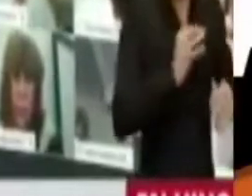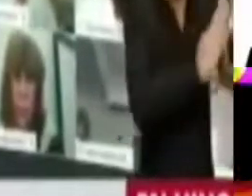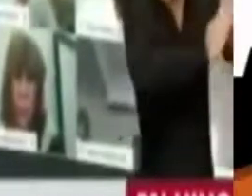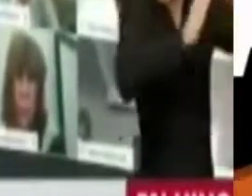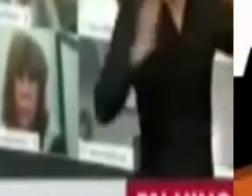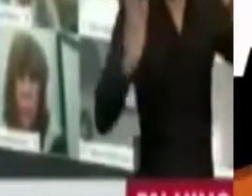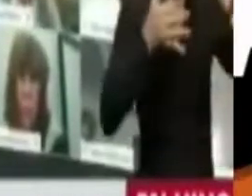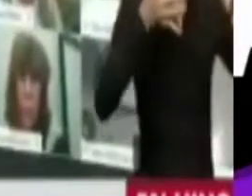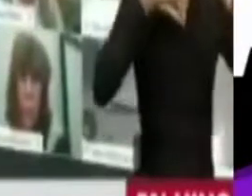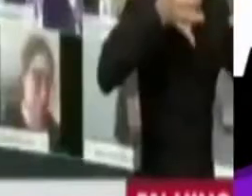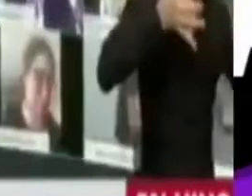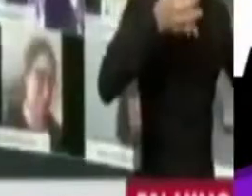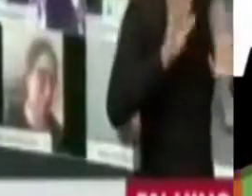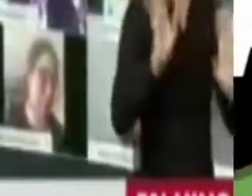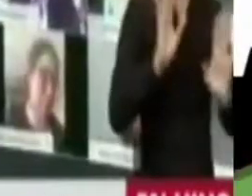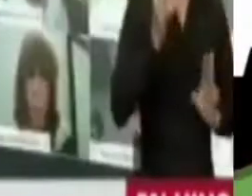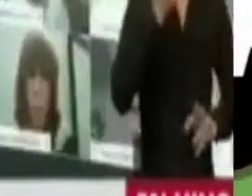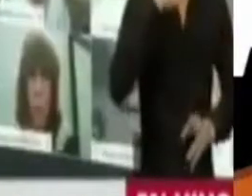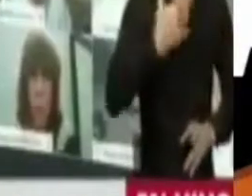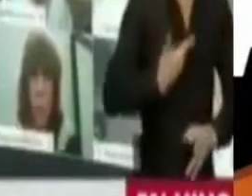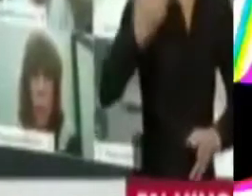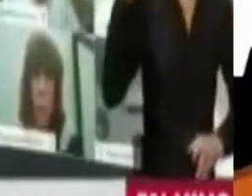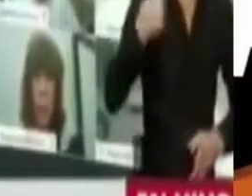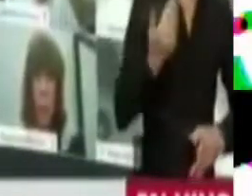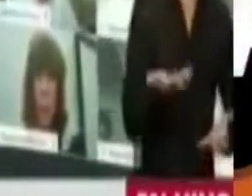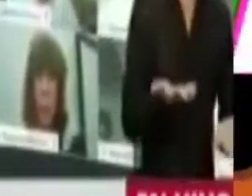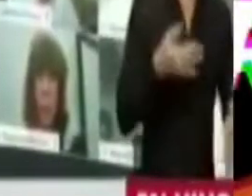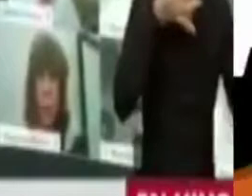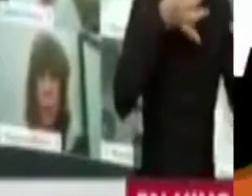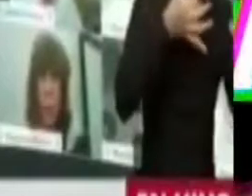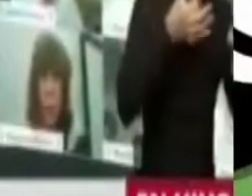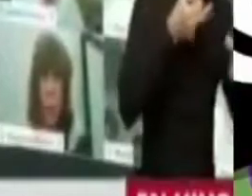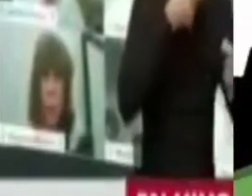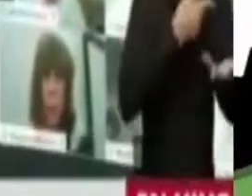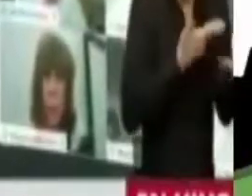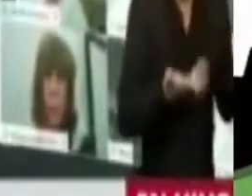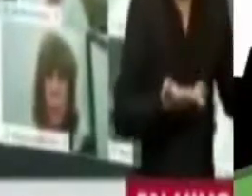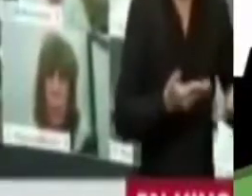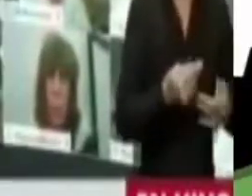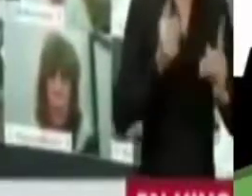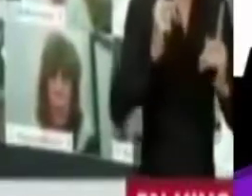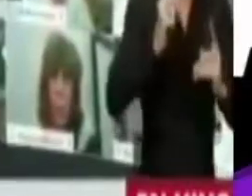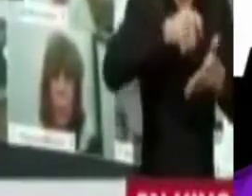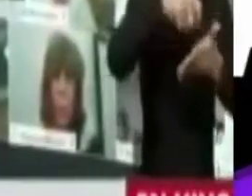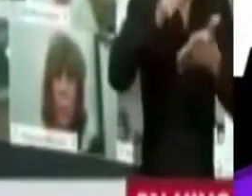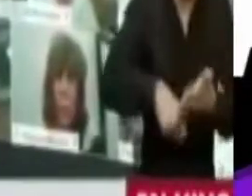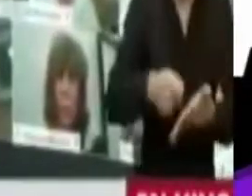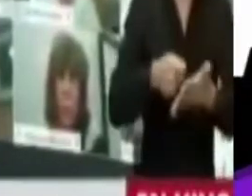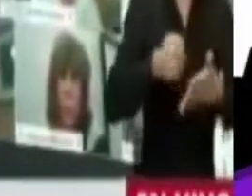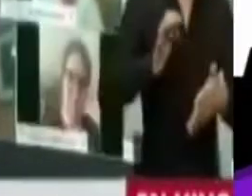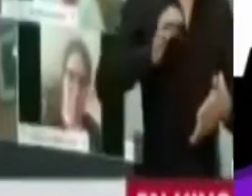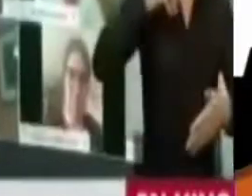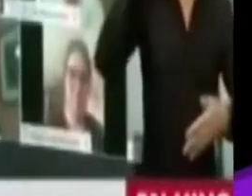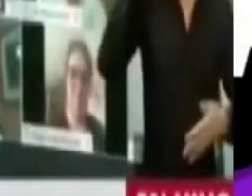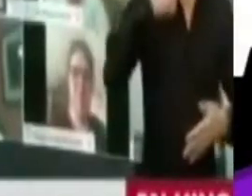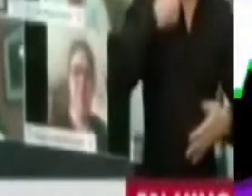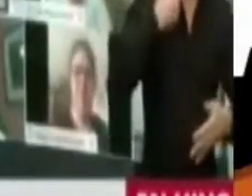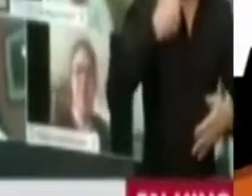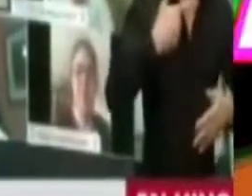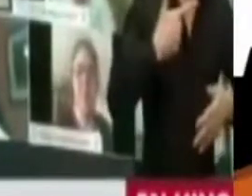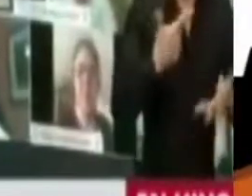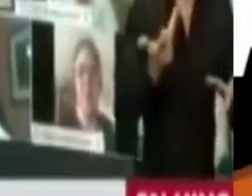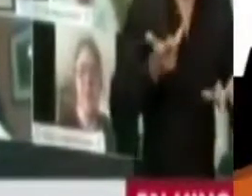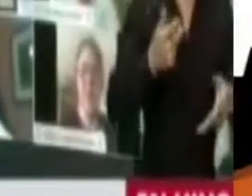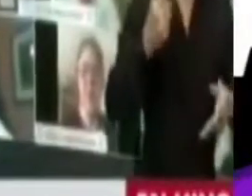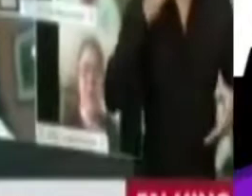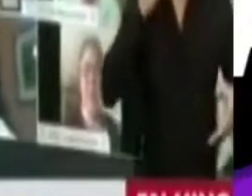favorable, y lo que ha perdido San Luis por no poder cobrarlo en tiempo y en forma, y